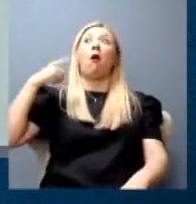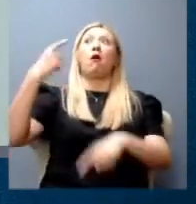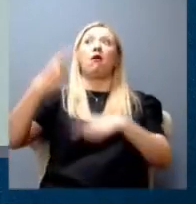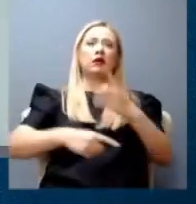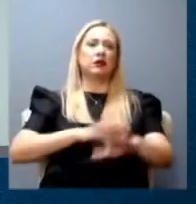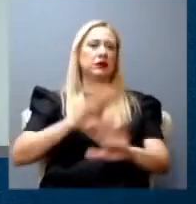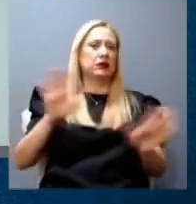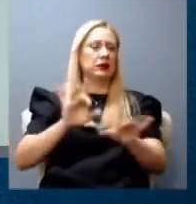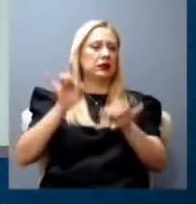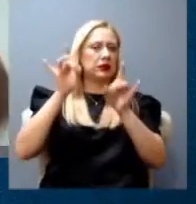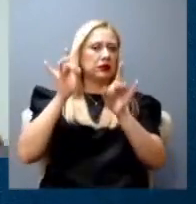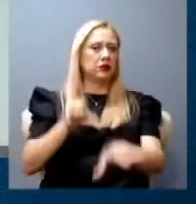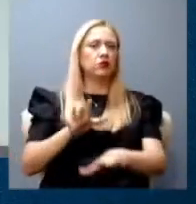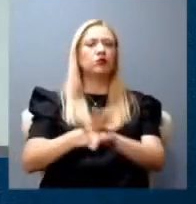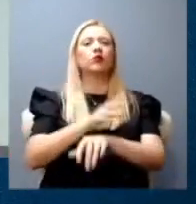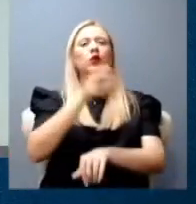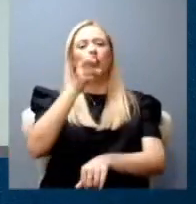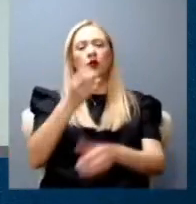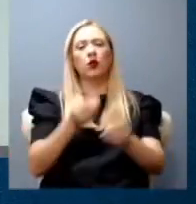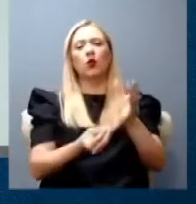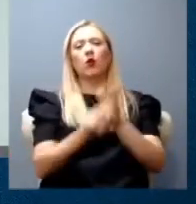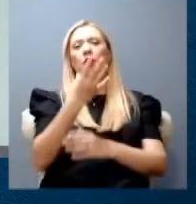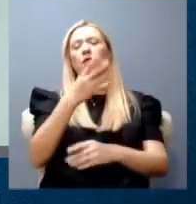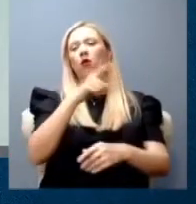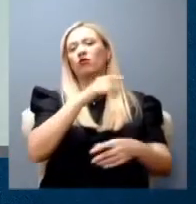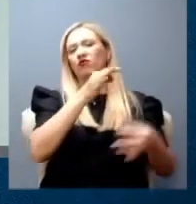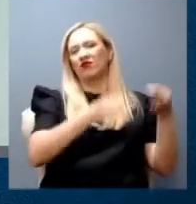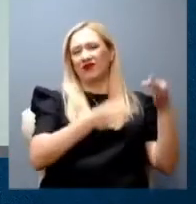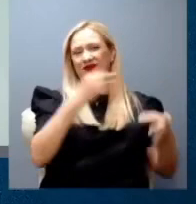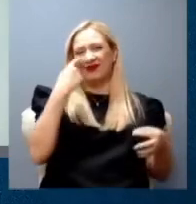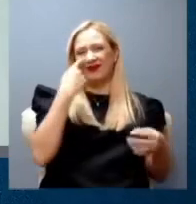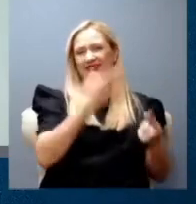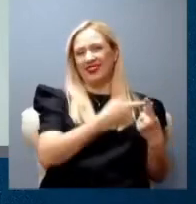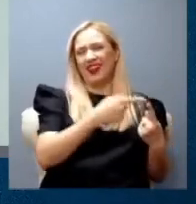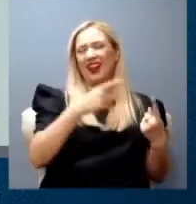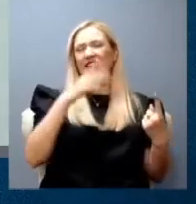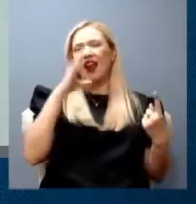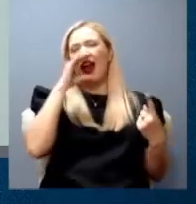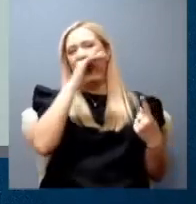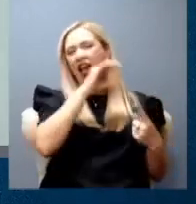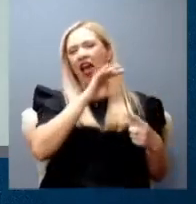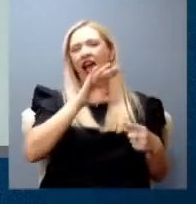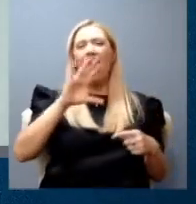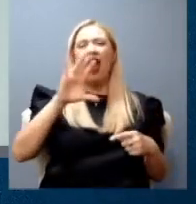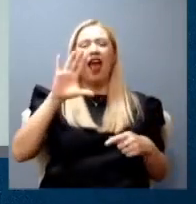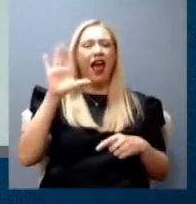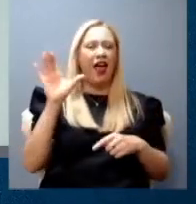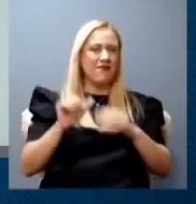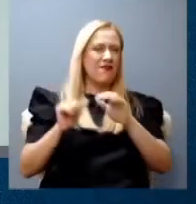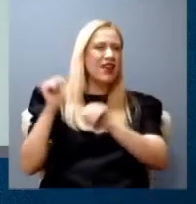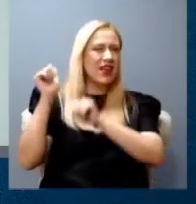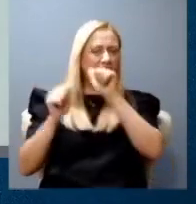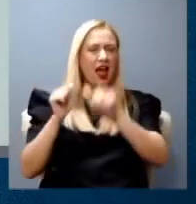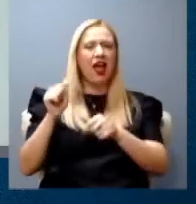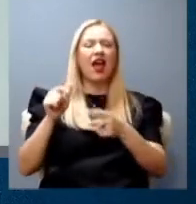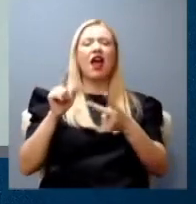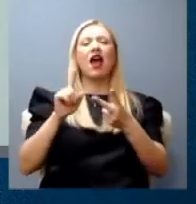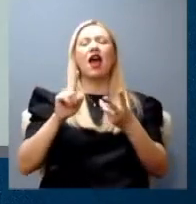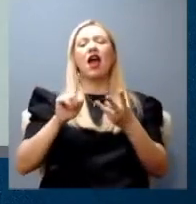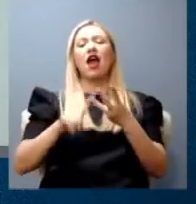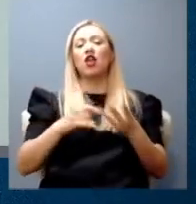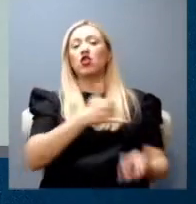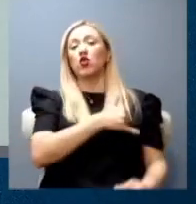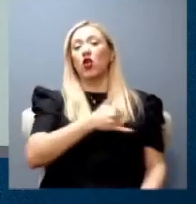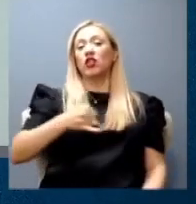tribunales. Por eso es que mencionamos los tribunales de Nuremberg, o los de Ruanda, o por la ex Yugoslavia, inclusive en Sudáfrica. En América